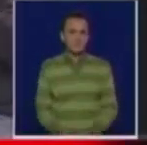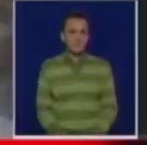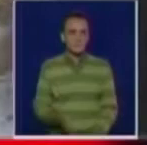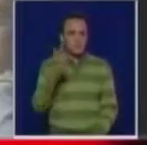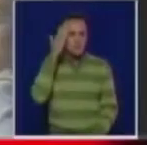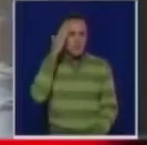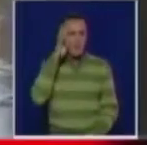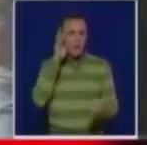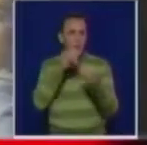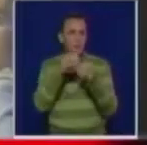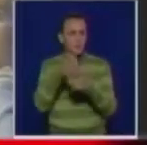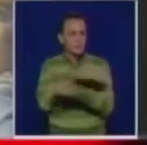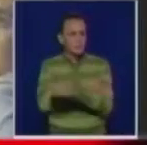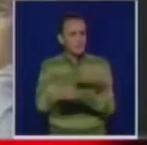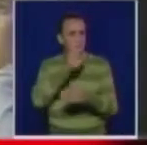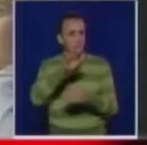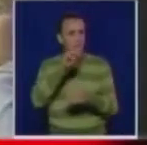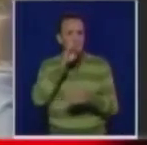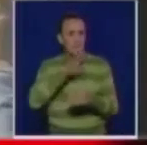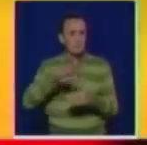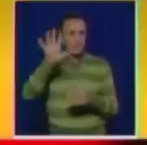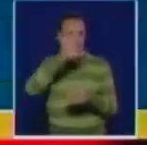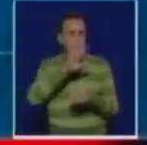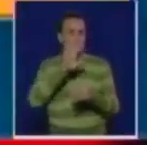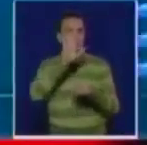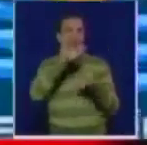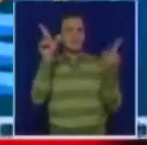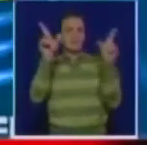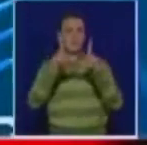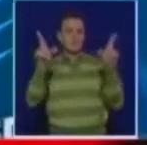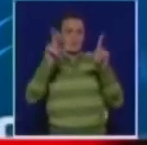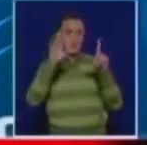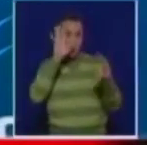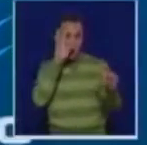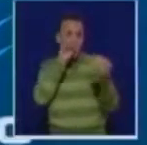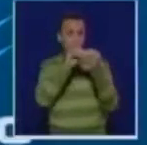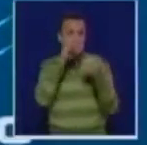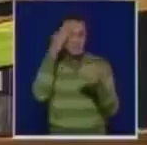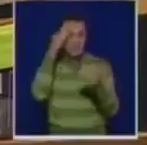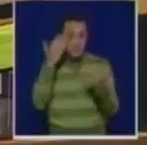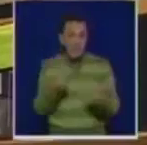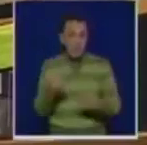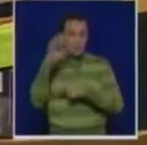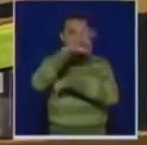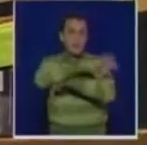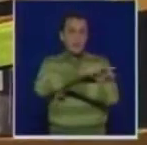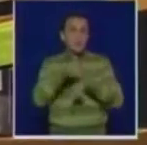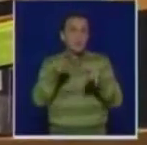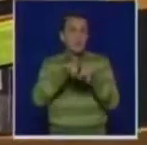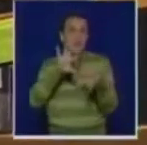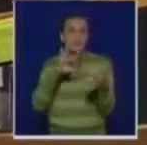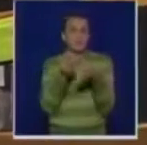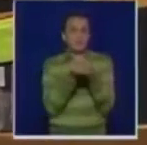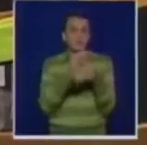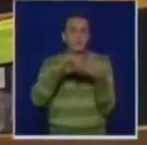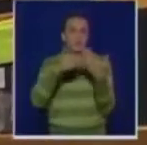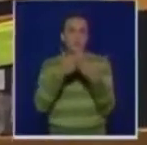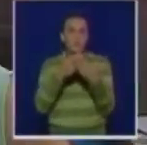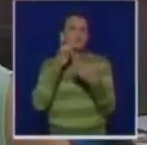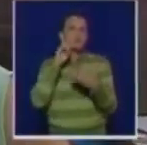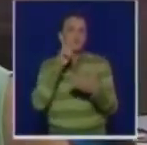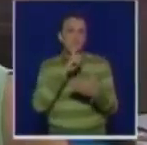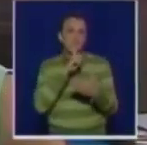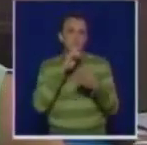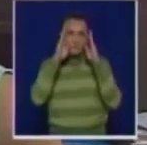cuenta el acuerdo de la antigua Comisión Nacional de Televisión, el canal regional Telepacífico está siendo incluyente con la teleaudiencia que presenta deficiencia